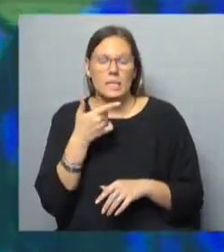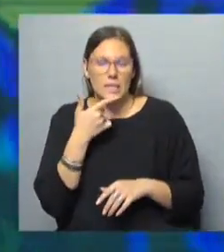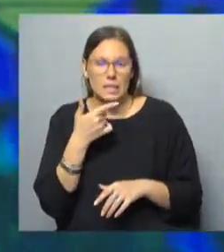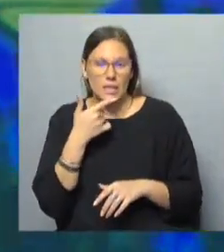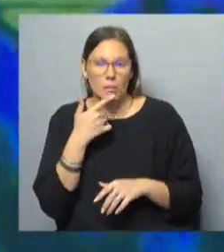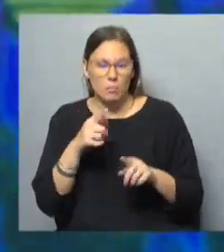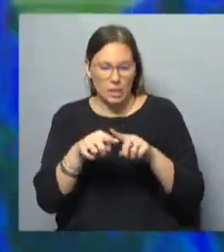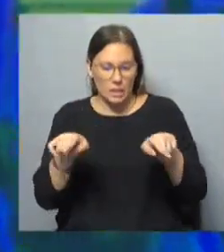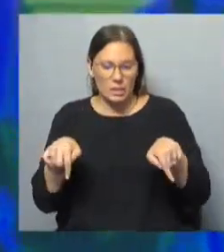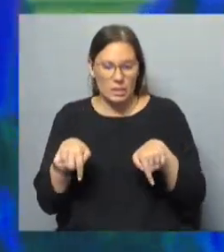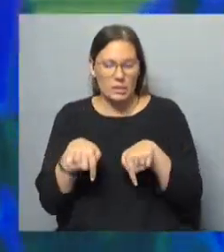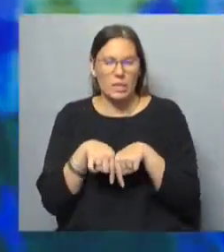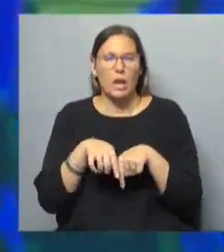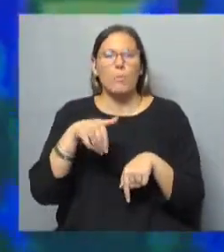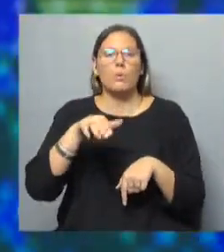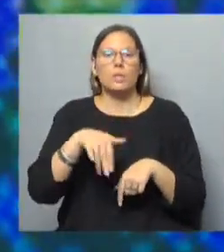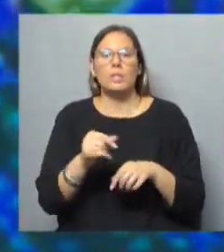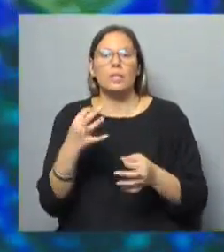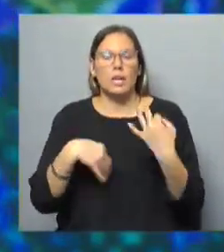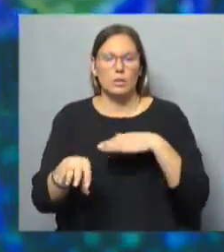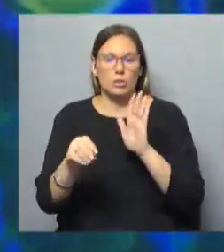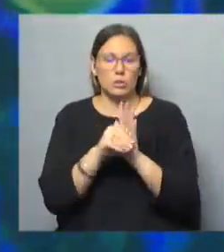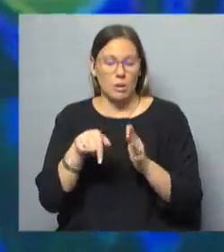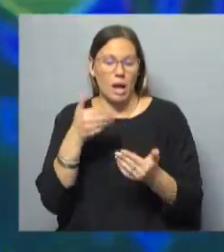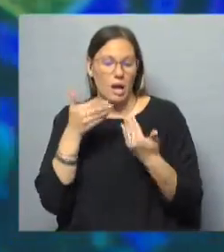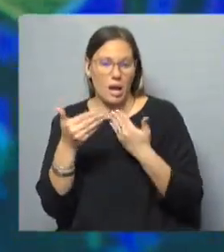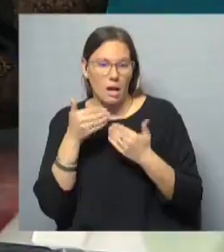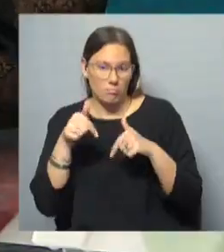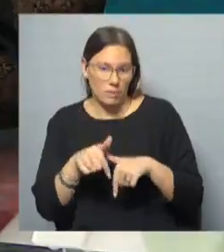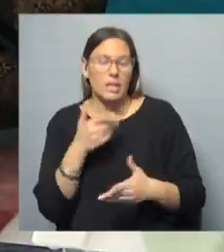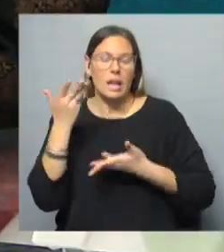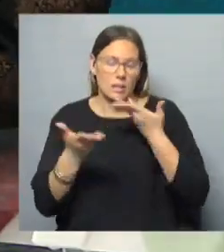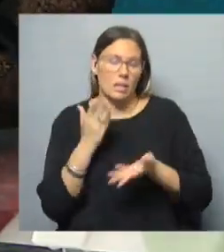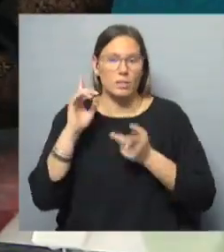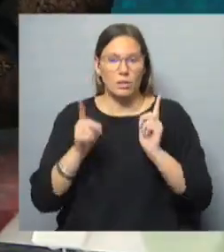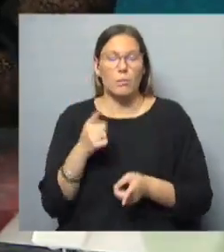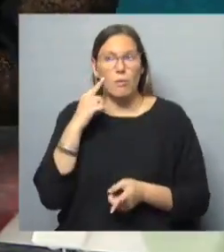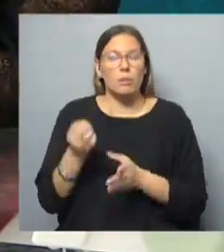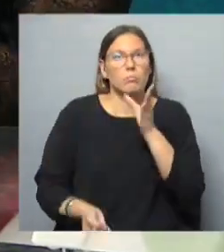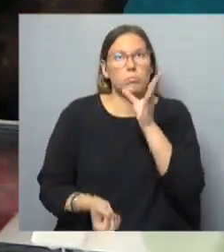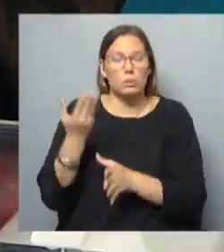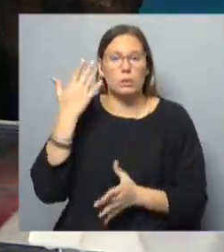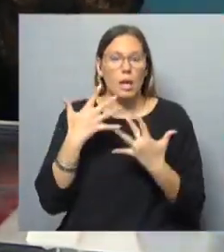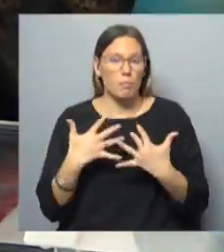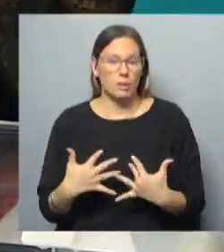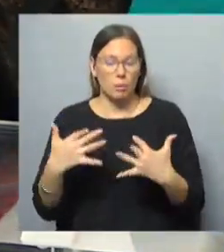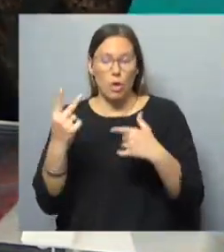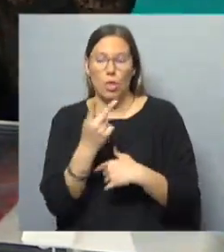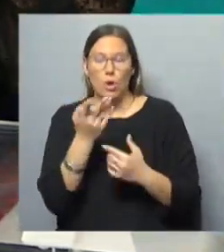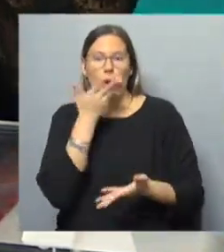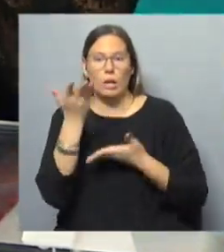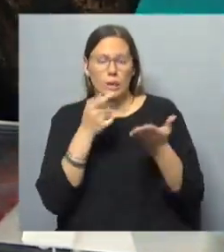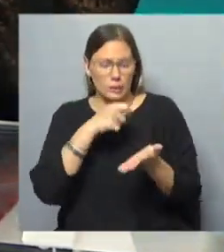Solís. Y bueno, y las vamos a tener acá haciendo unos temitas y también conversando con ellas a ver cómo surge este espectáculo y eso. Porque claro, son dos cantantes